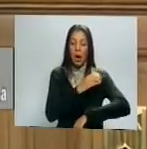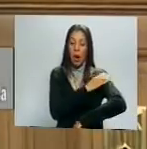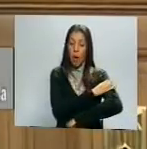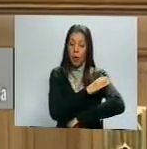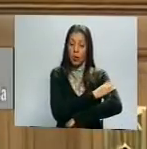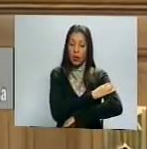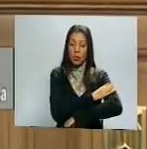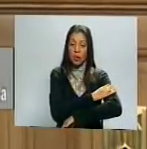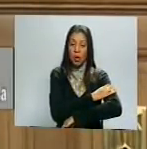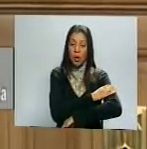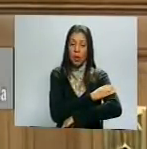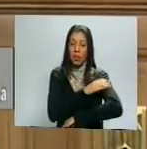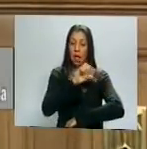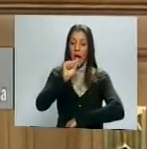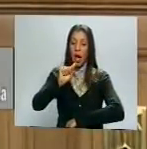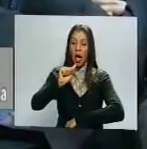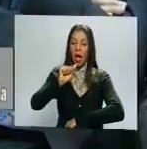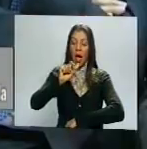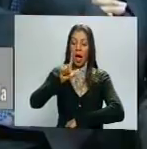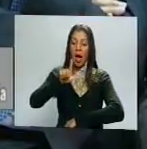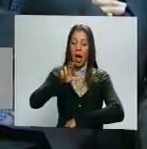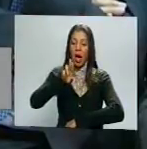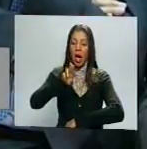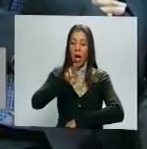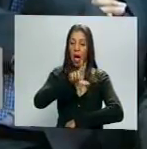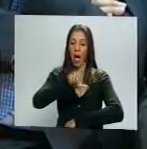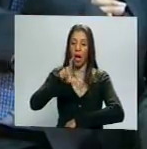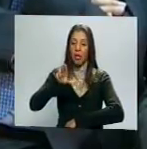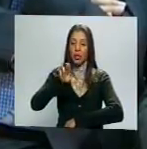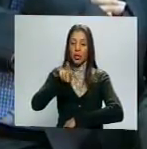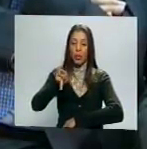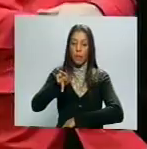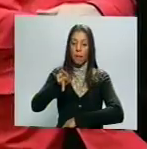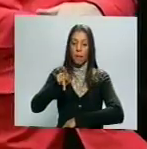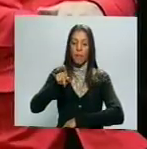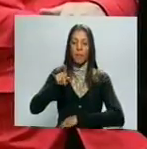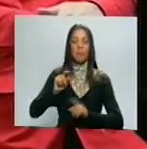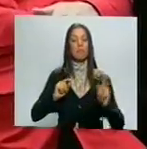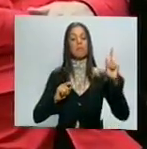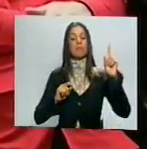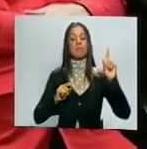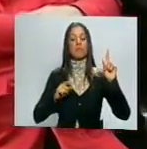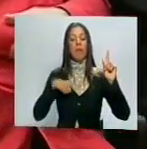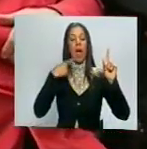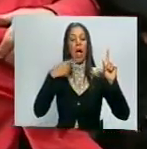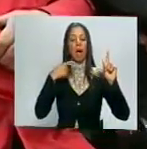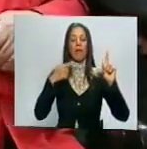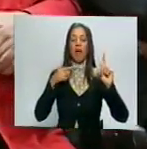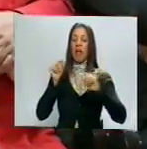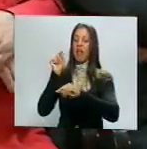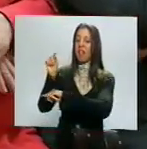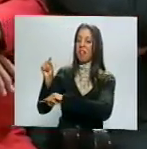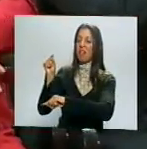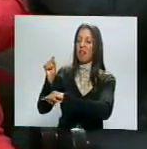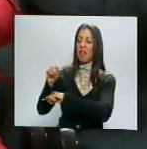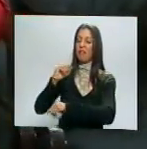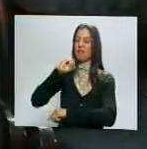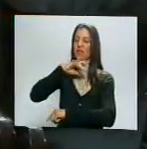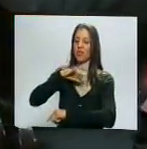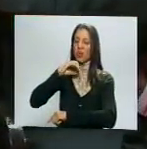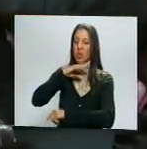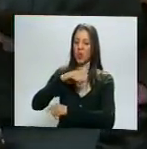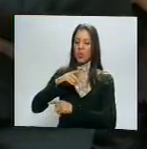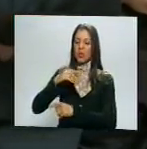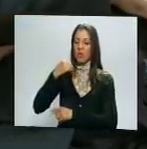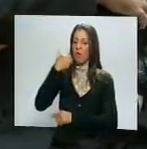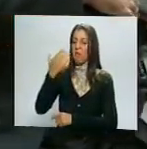Alú, de manera abusiva, tomó la palabra y comenzó a insultar, a ofender,